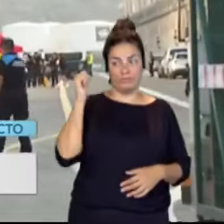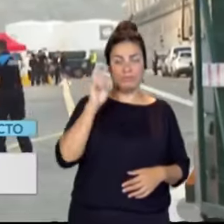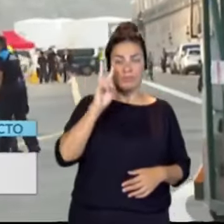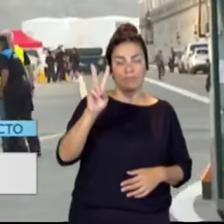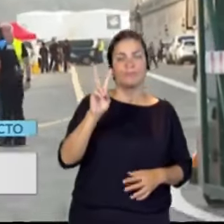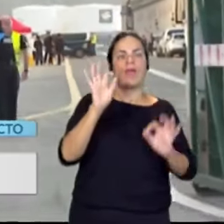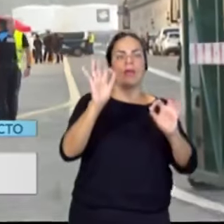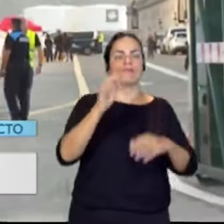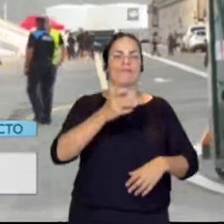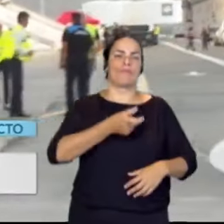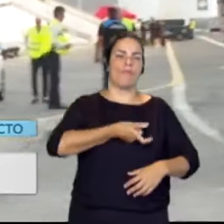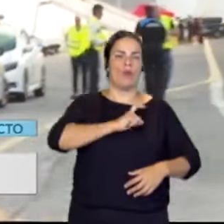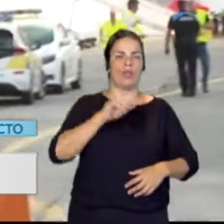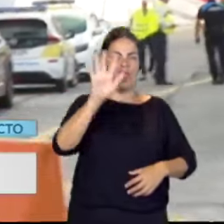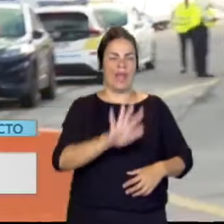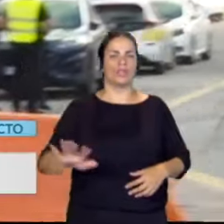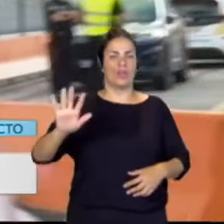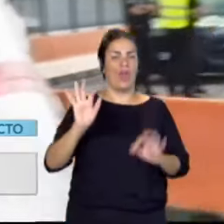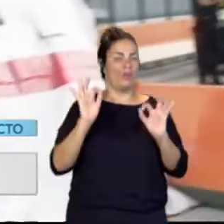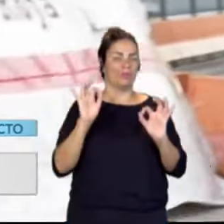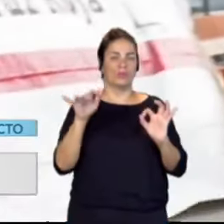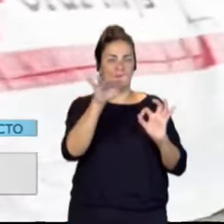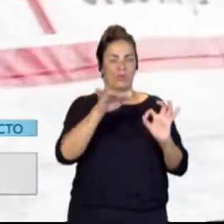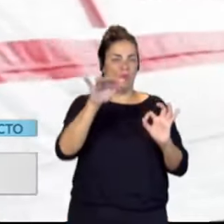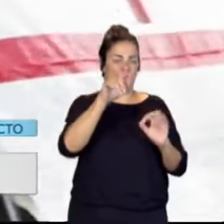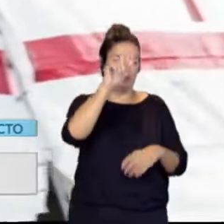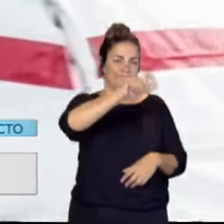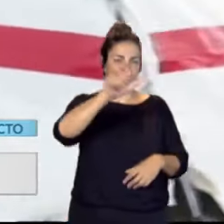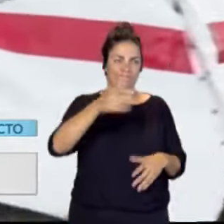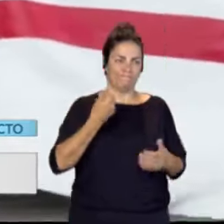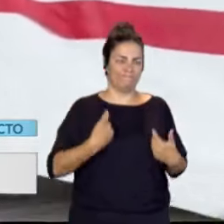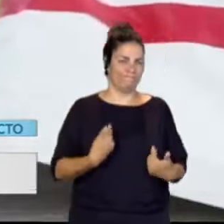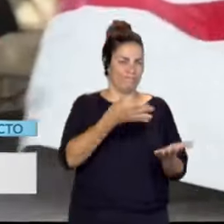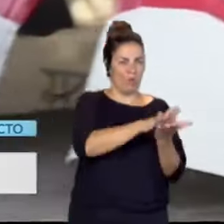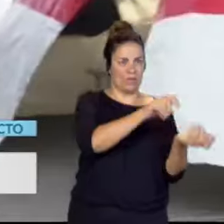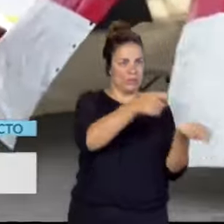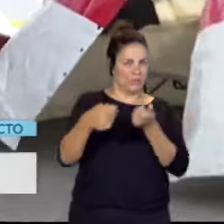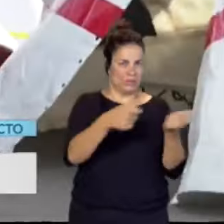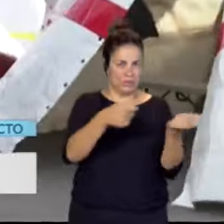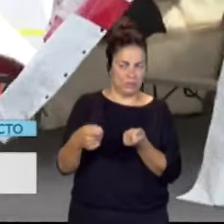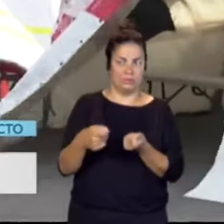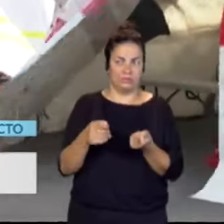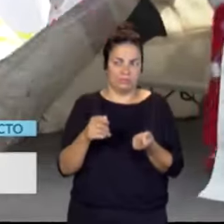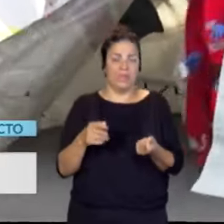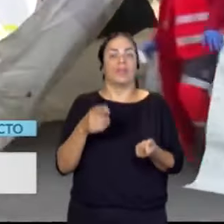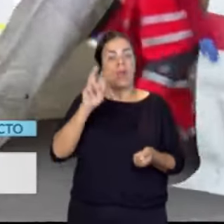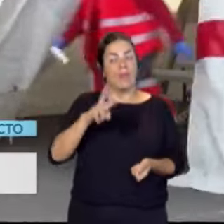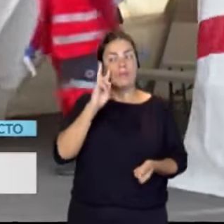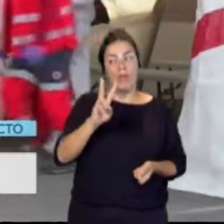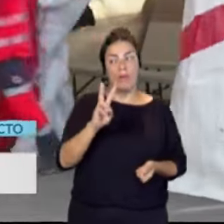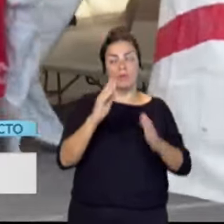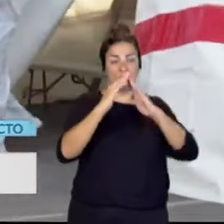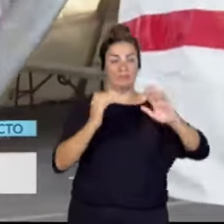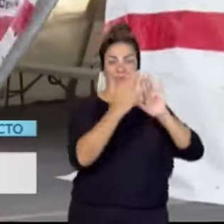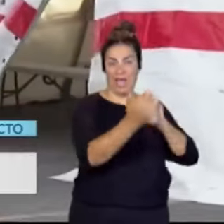la Policía Nacional, en ese punto donde se están bajando los cadáveres a esta hora de la mañana. Y también vemos ahora mismo pues saliendo de esas carpas